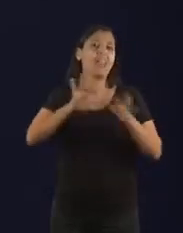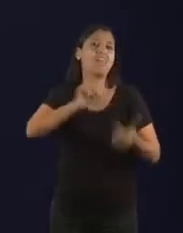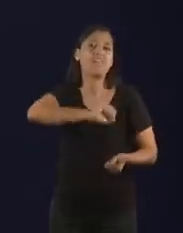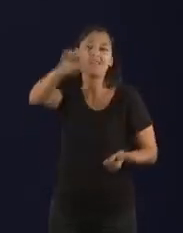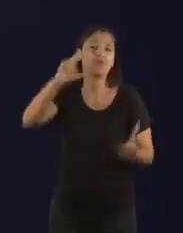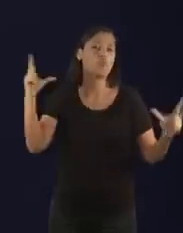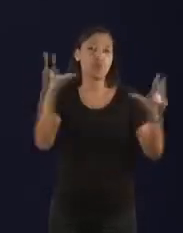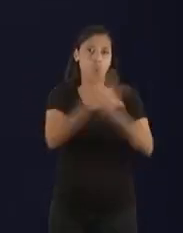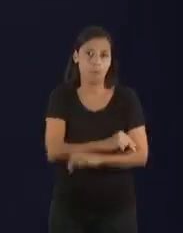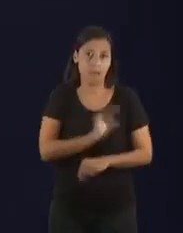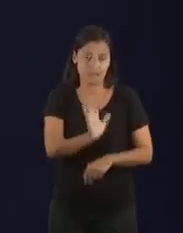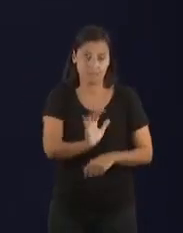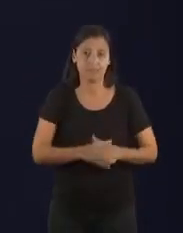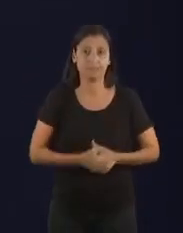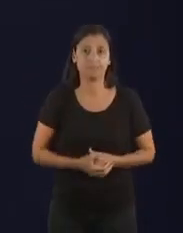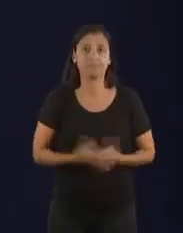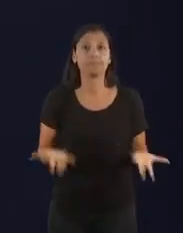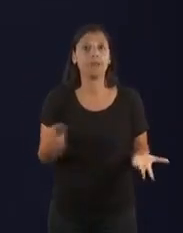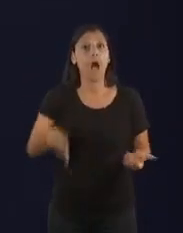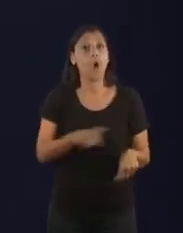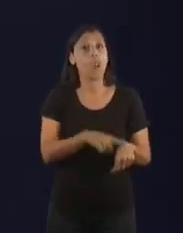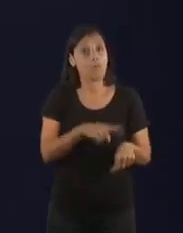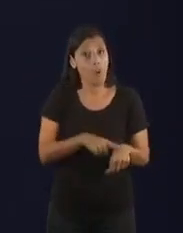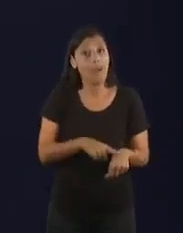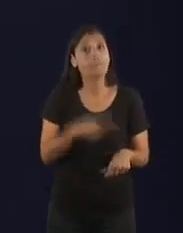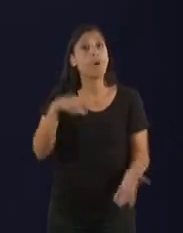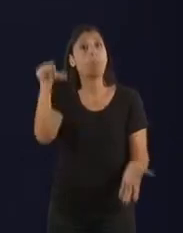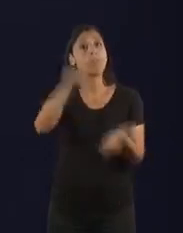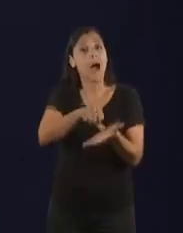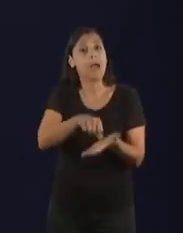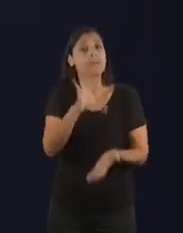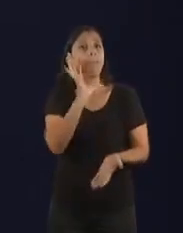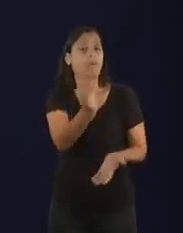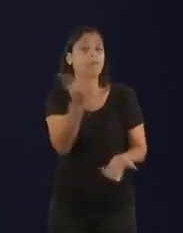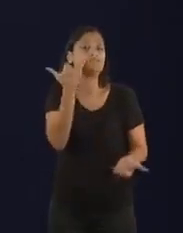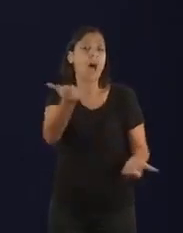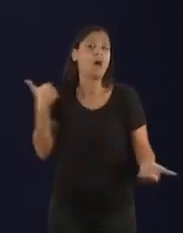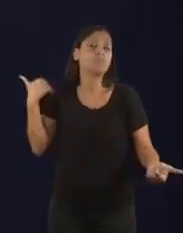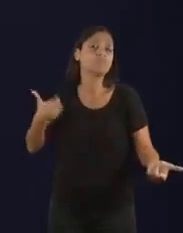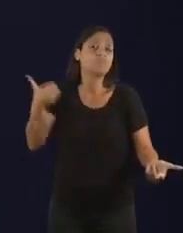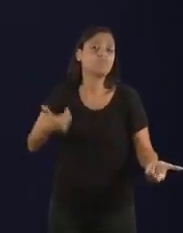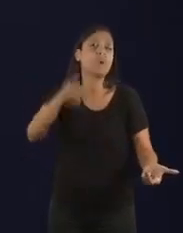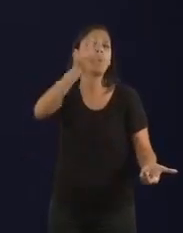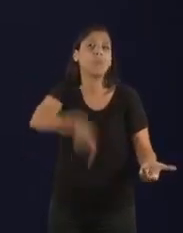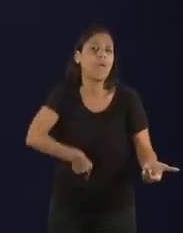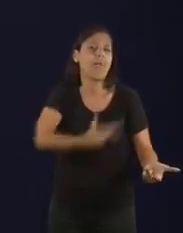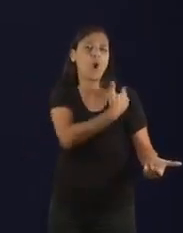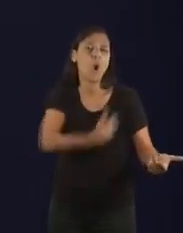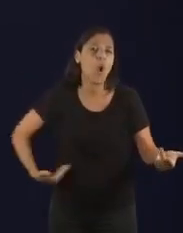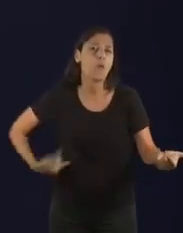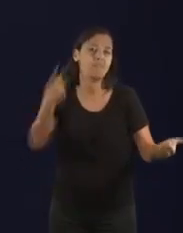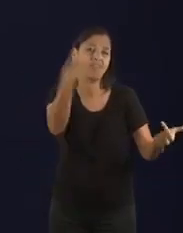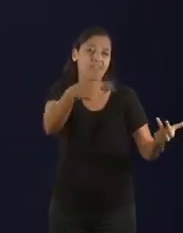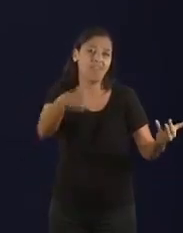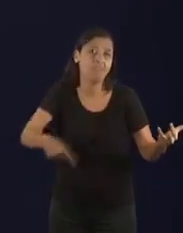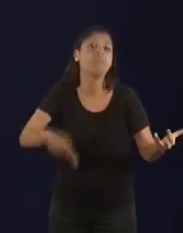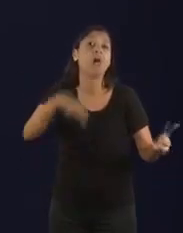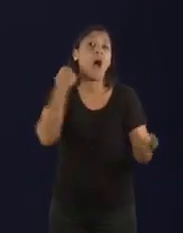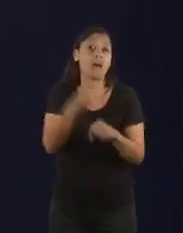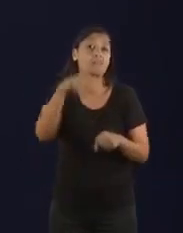República Argentina en un país que sufrió de décadas de políticas que hicieron desde un